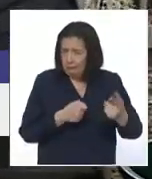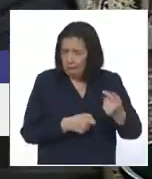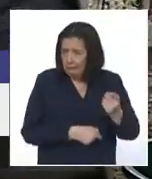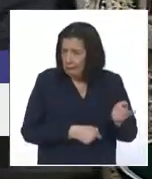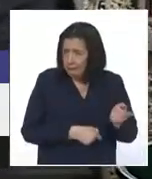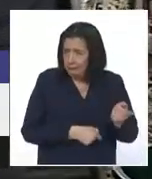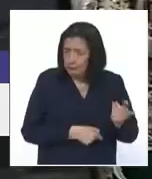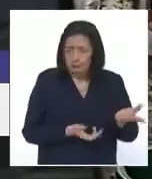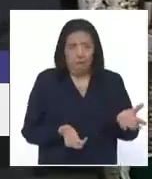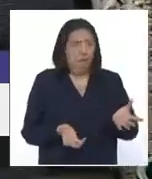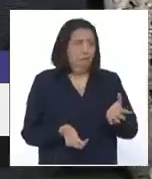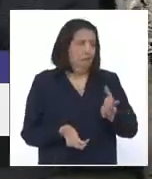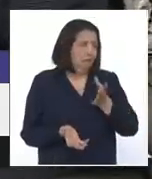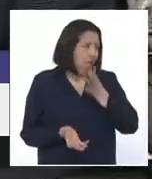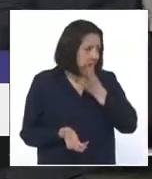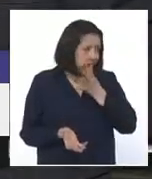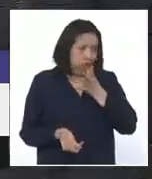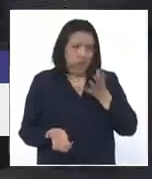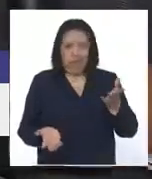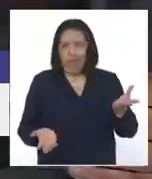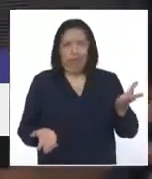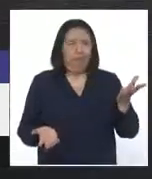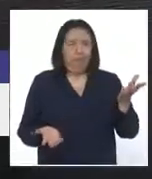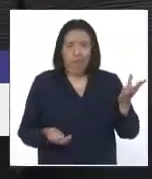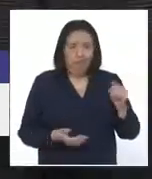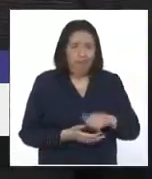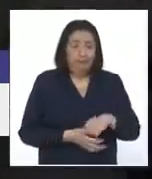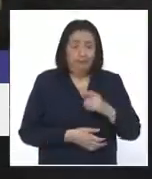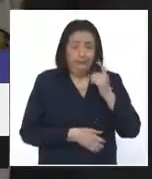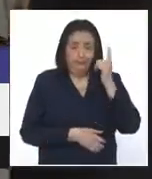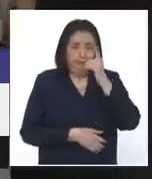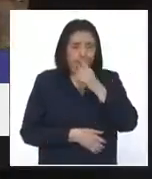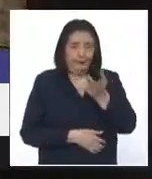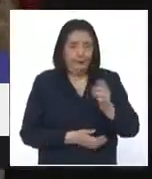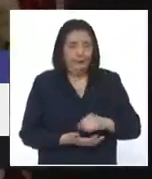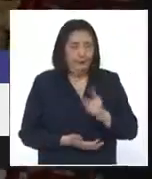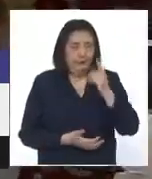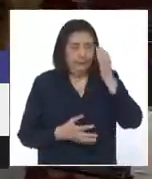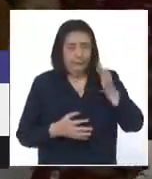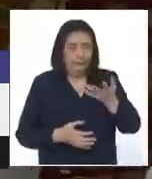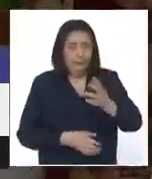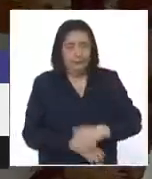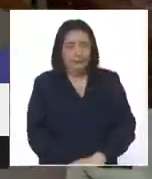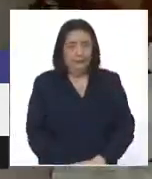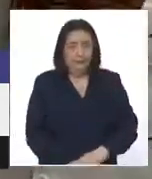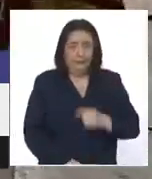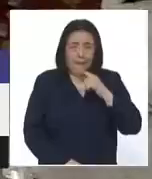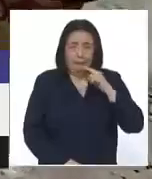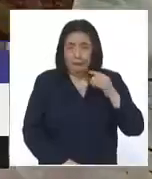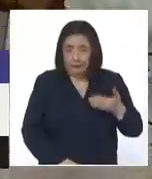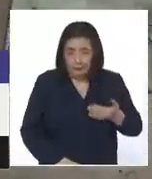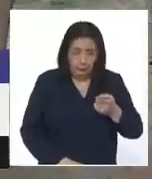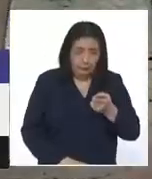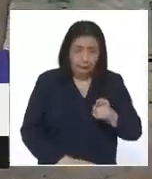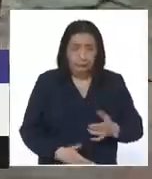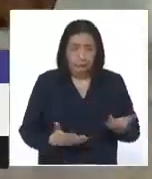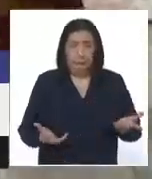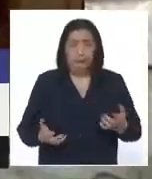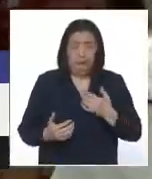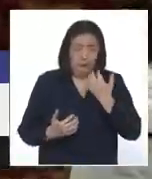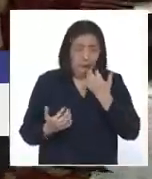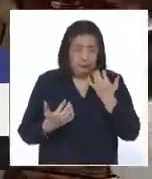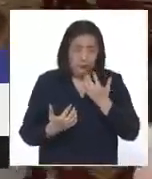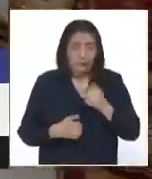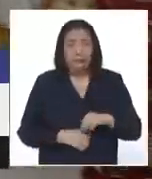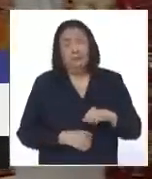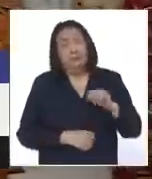negocio. Realmente es una situación crítica e increíble, señora. Usted está totalmente